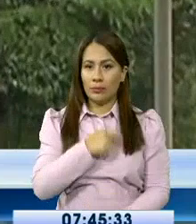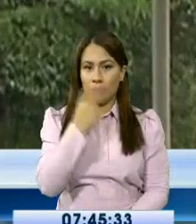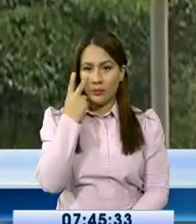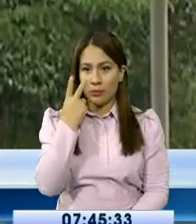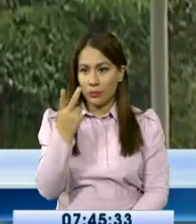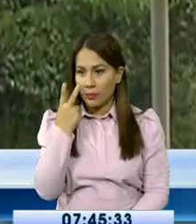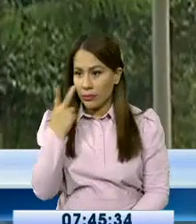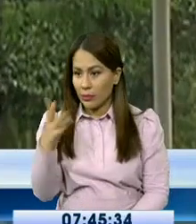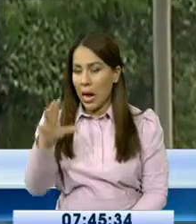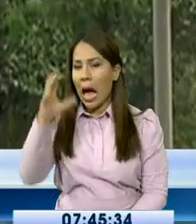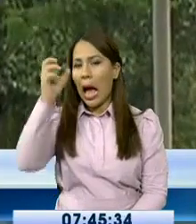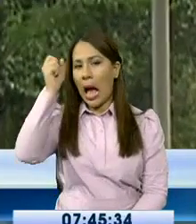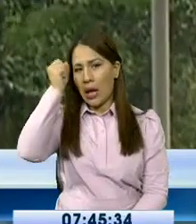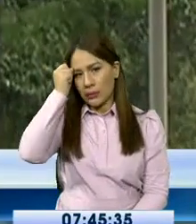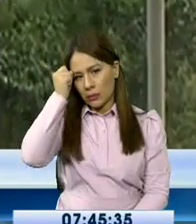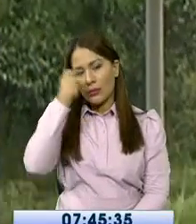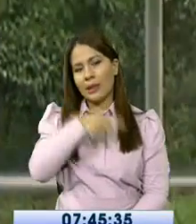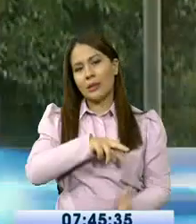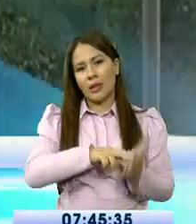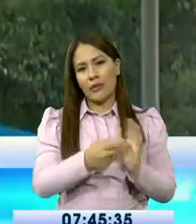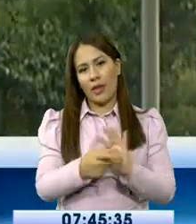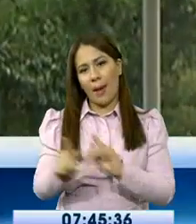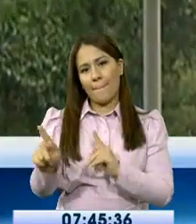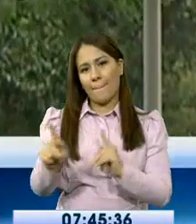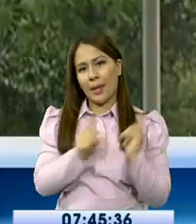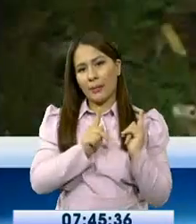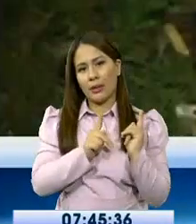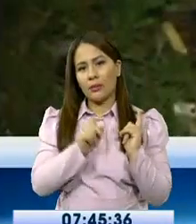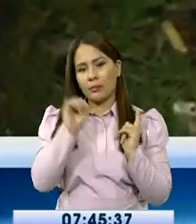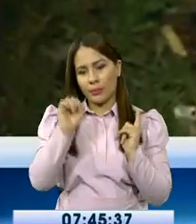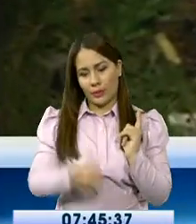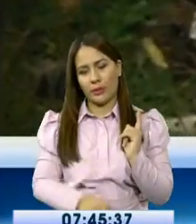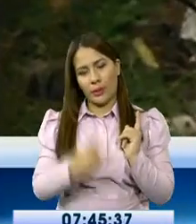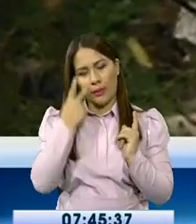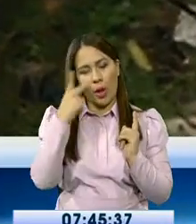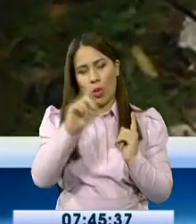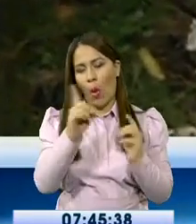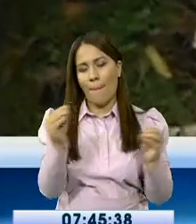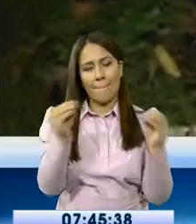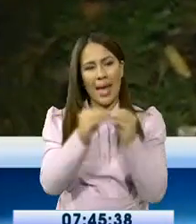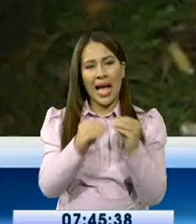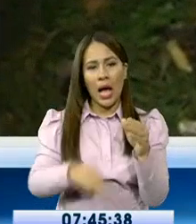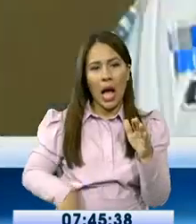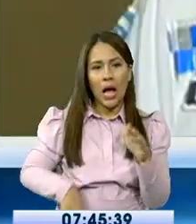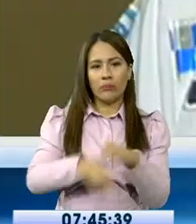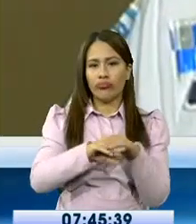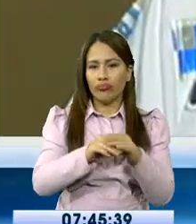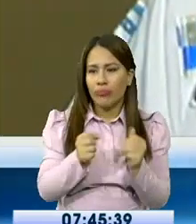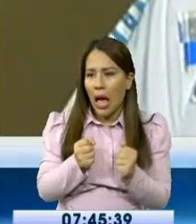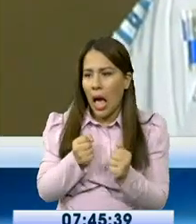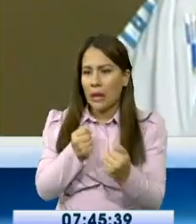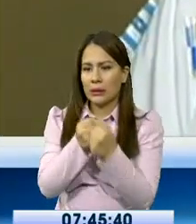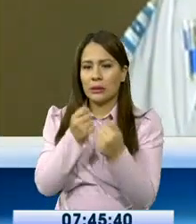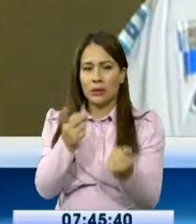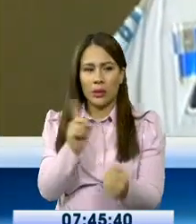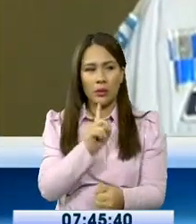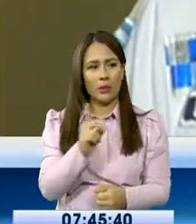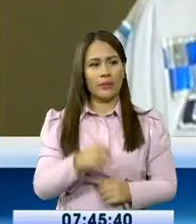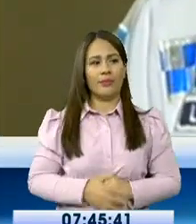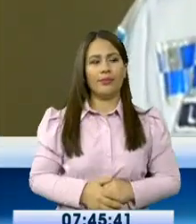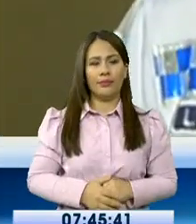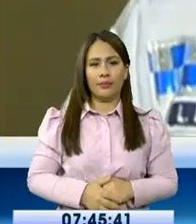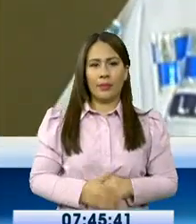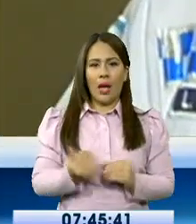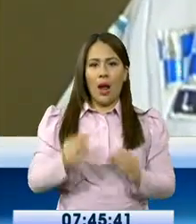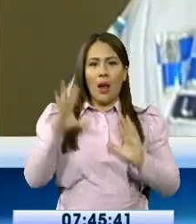que inclusive esto ha permitido que se reduzcan notablemente los accidentes de tránsito en la zona. Se ha disminuido casi el